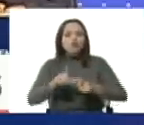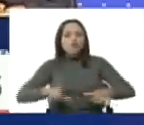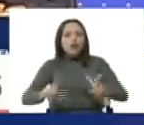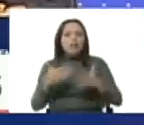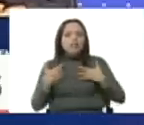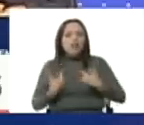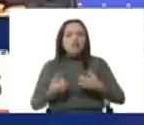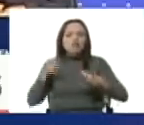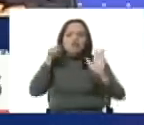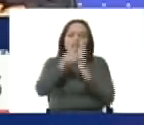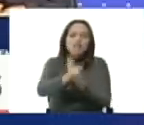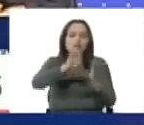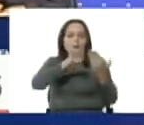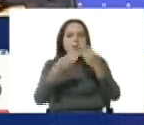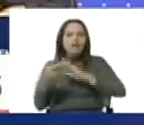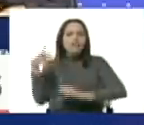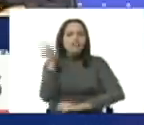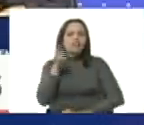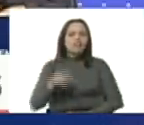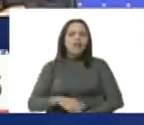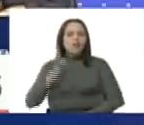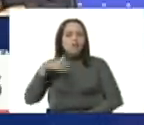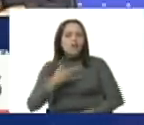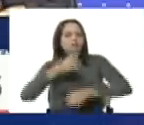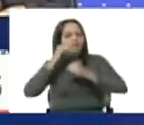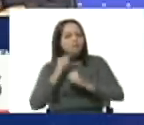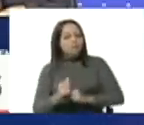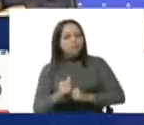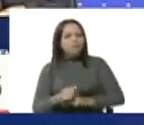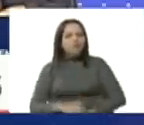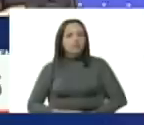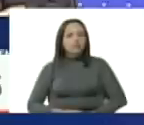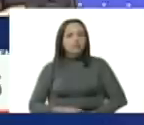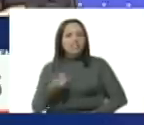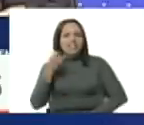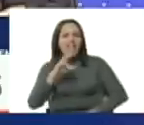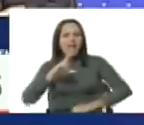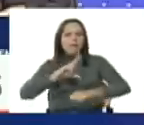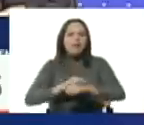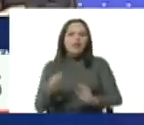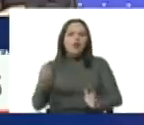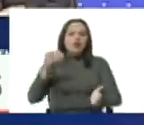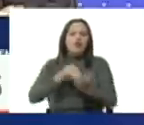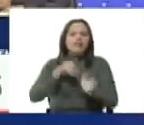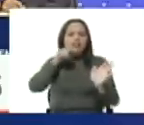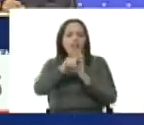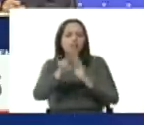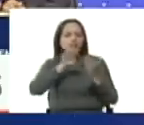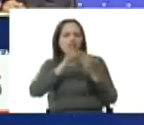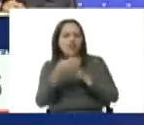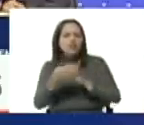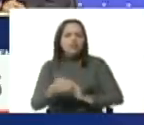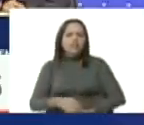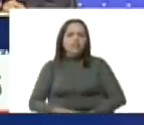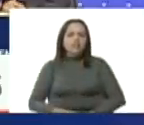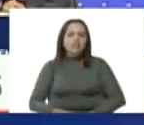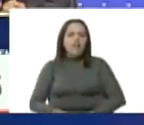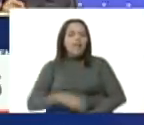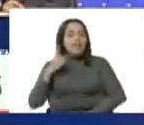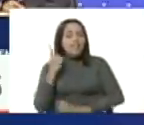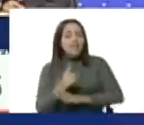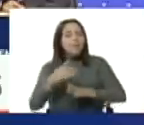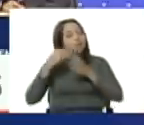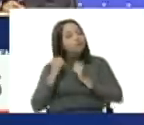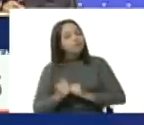del país. Y nosotros garantizar el médico y la médica nuevamente en barrio adentro. Tenemos que